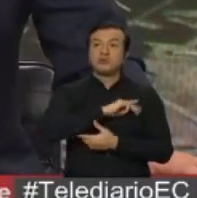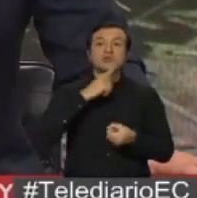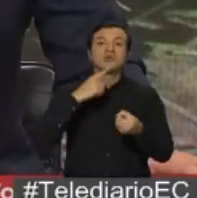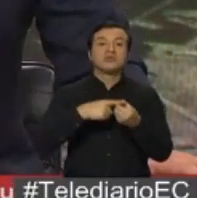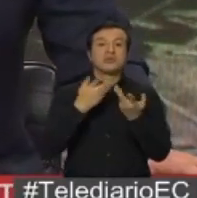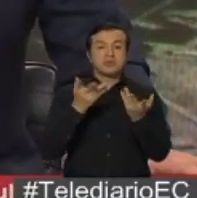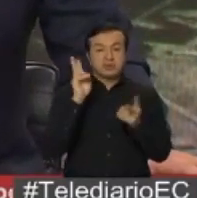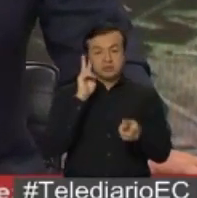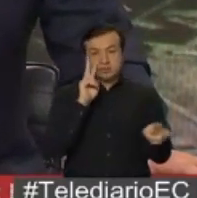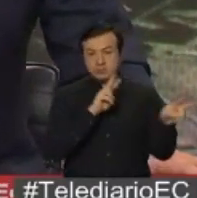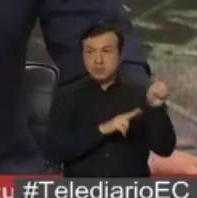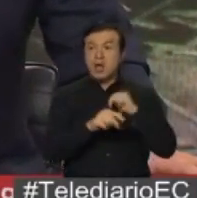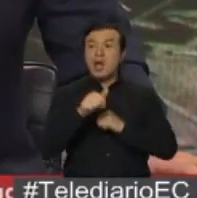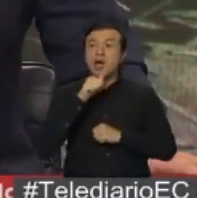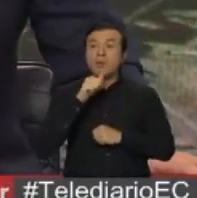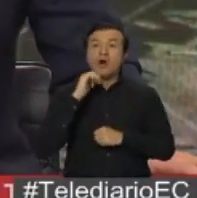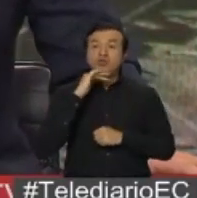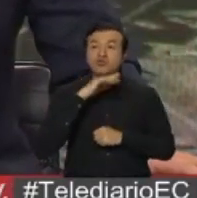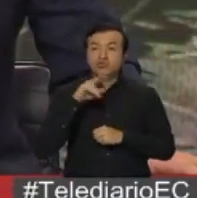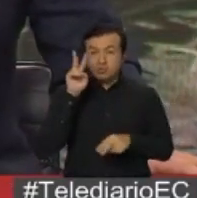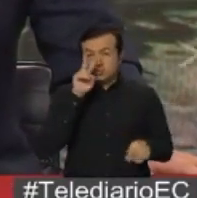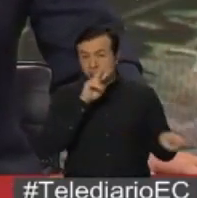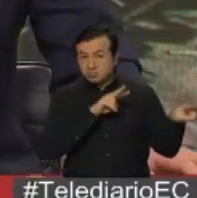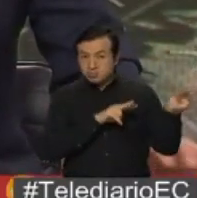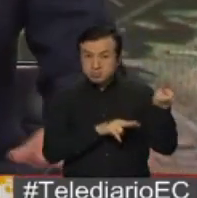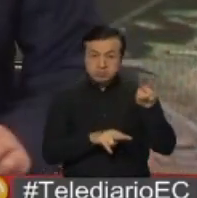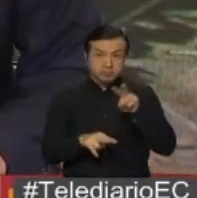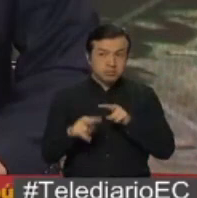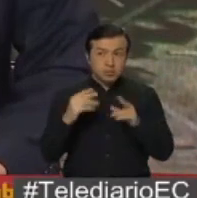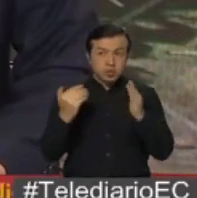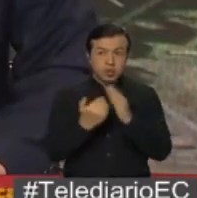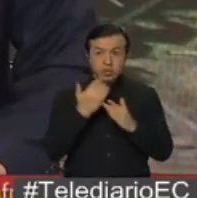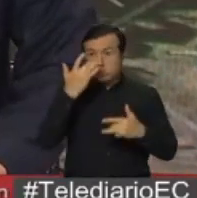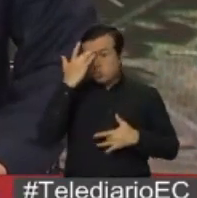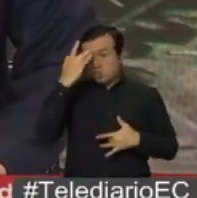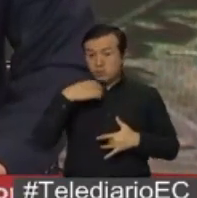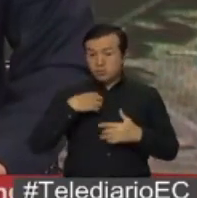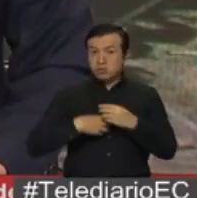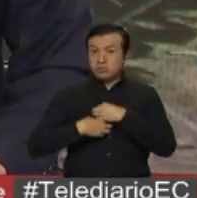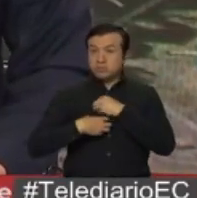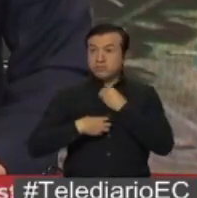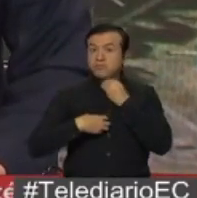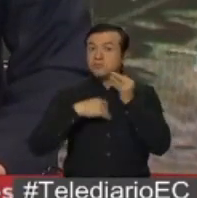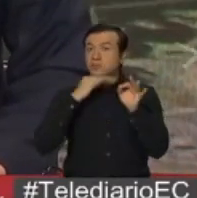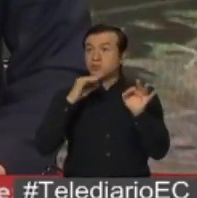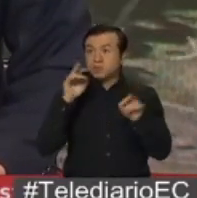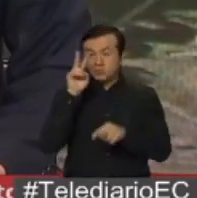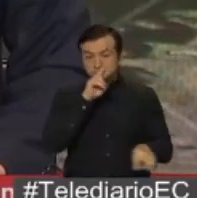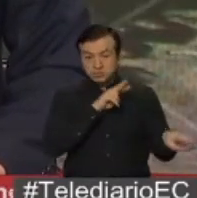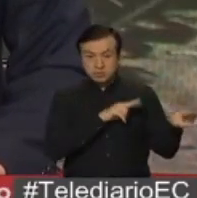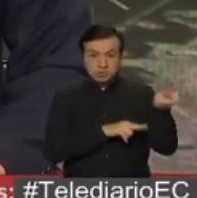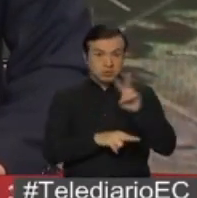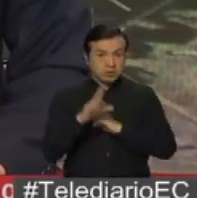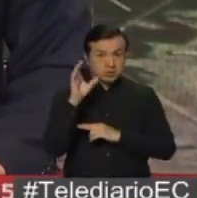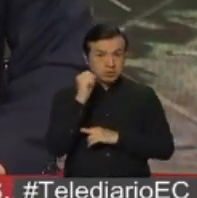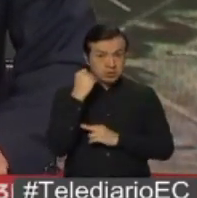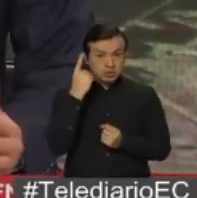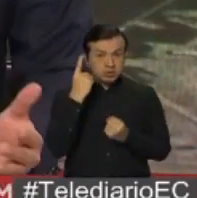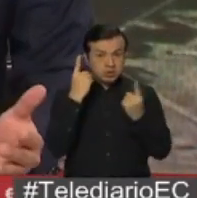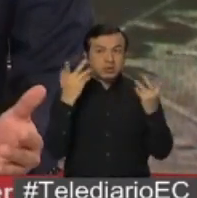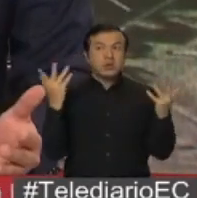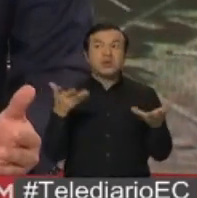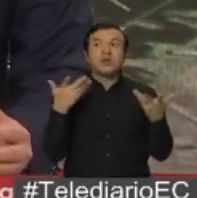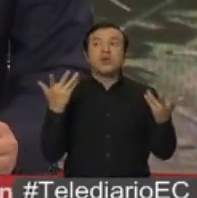analizarán aguas residuales para detectar la presencia del nuevo coronavirus esta es una técnica indirecta que permitirá a entender